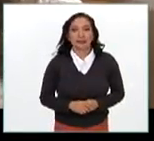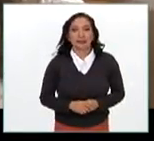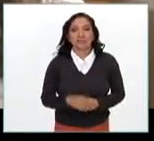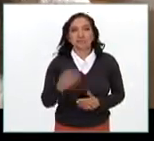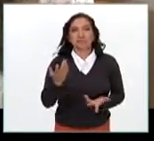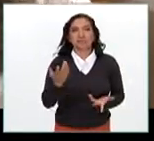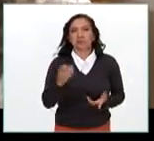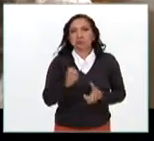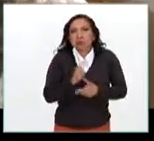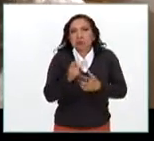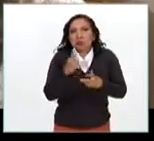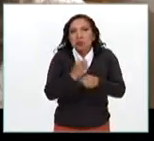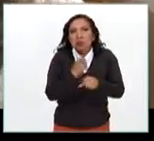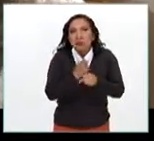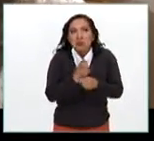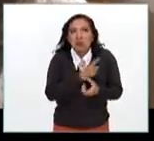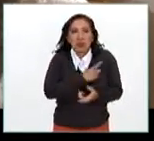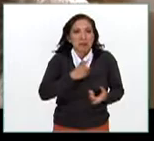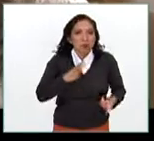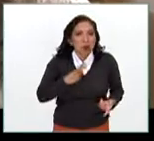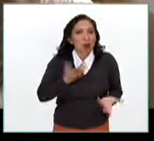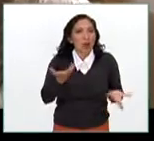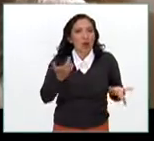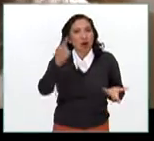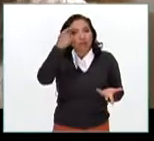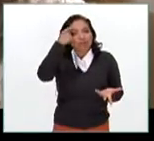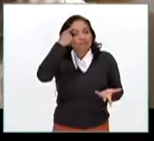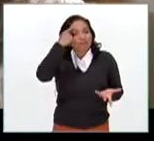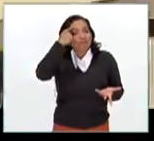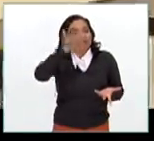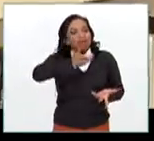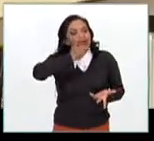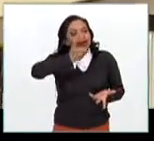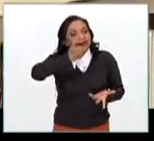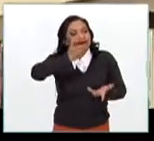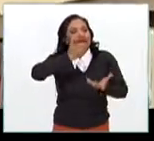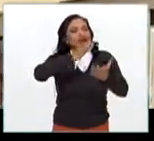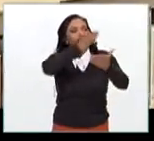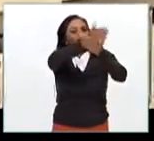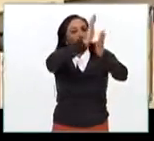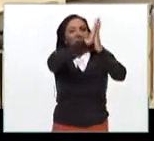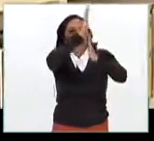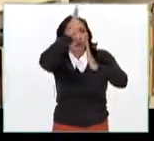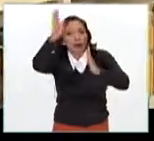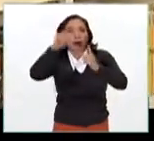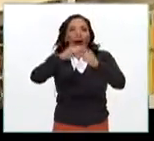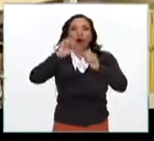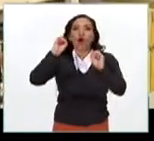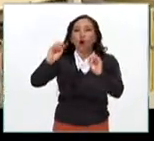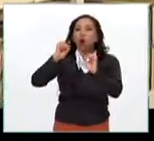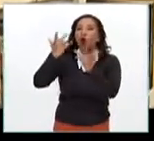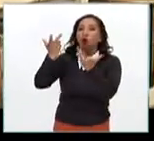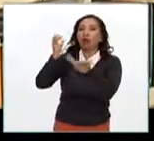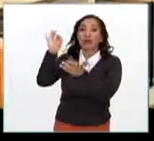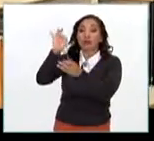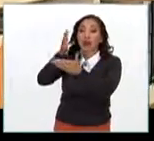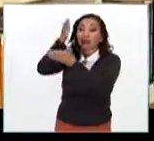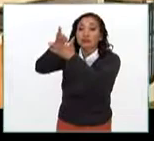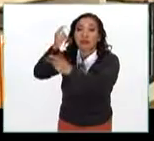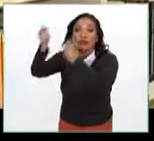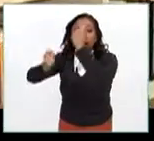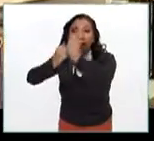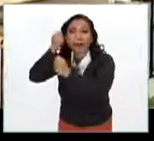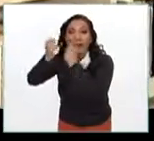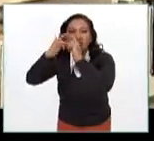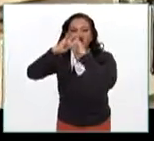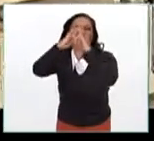Pues para empezar, una cultura de bibliotecas, también una cultura de librerías, más que